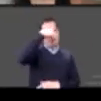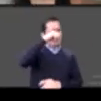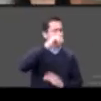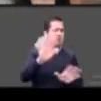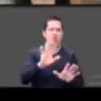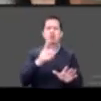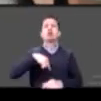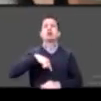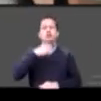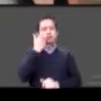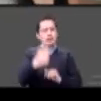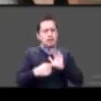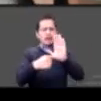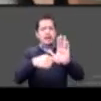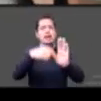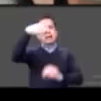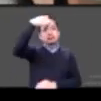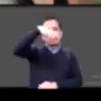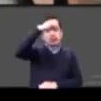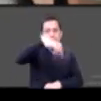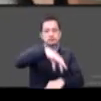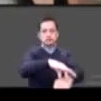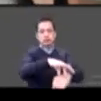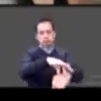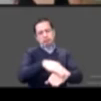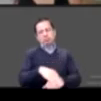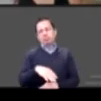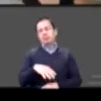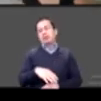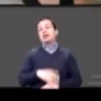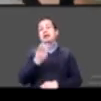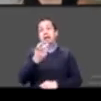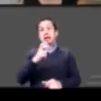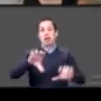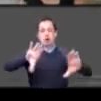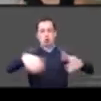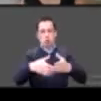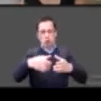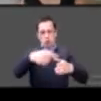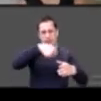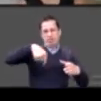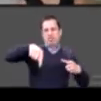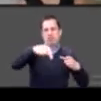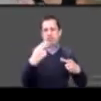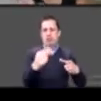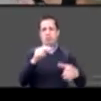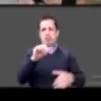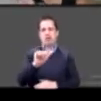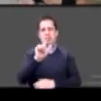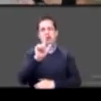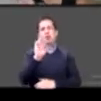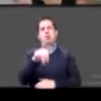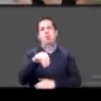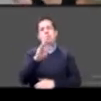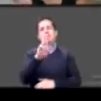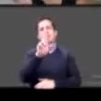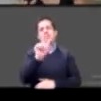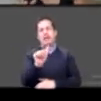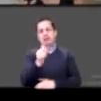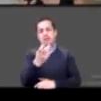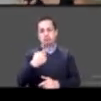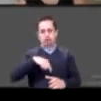práctica y conocimiento, como ya decía, en donde estamos no solo proponiendo estas tres estrategias, ahorita en esta estrategia